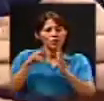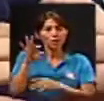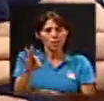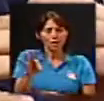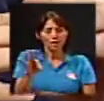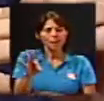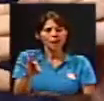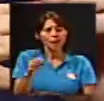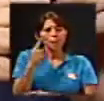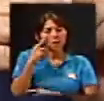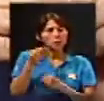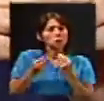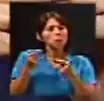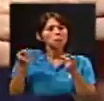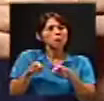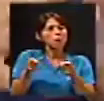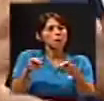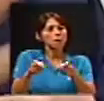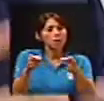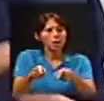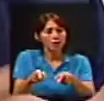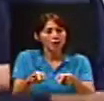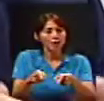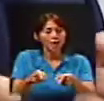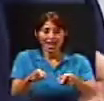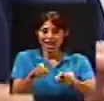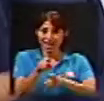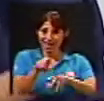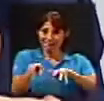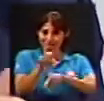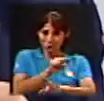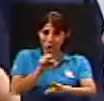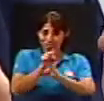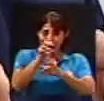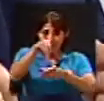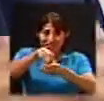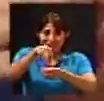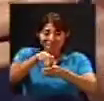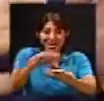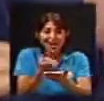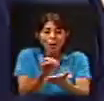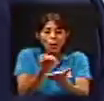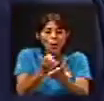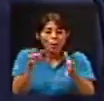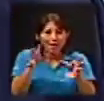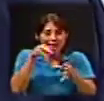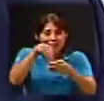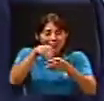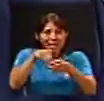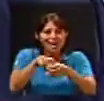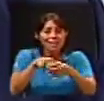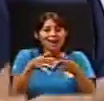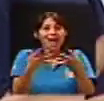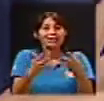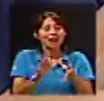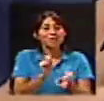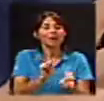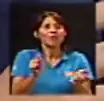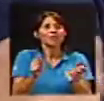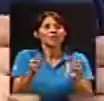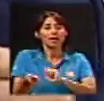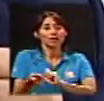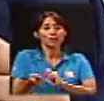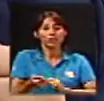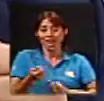es una tendencia hacia que la dinámica interna de la economía interna, de la absorción interna de la economía, se venga desacelerando. Luego de la